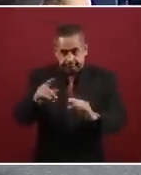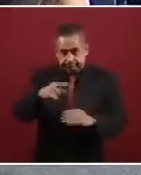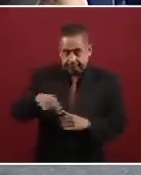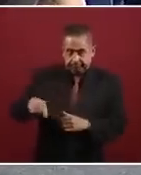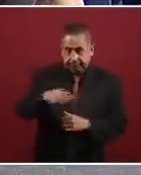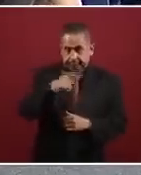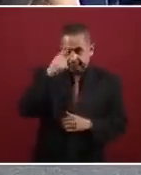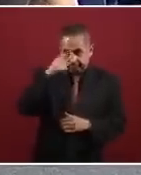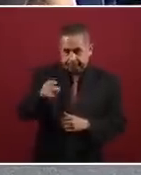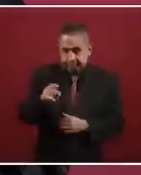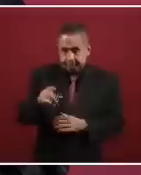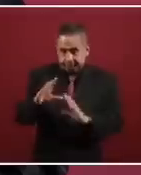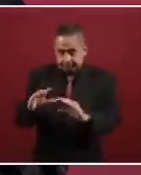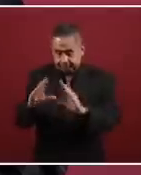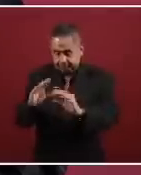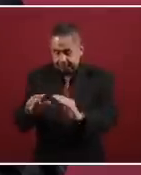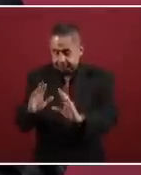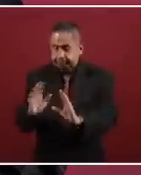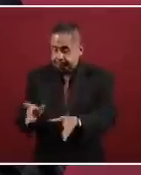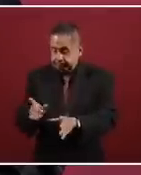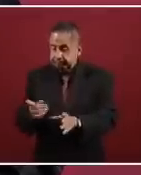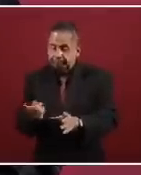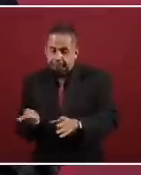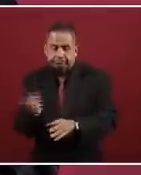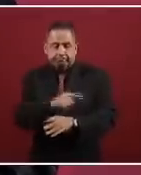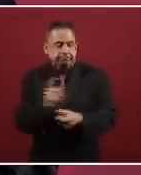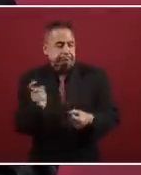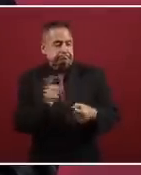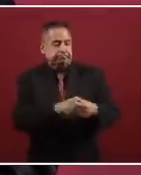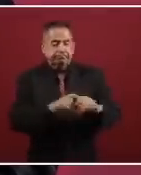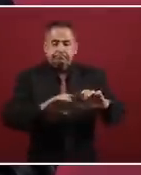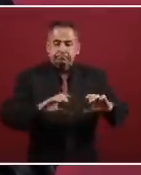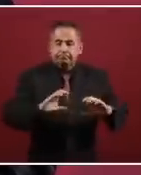para incorporarse a la Guardia.